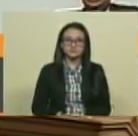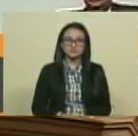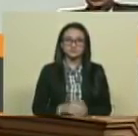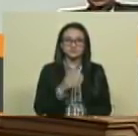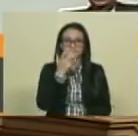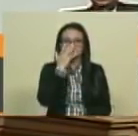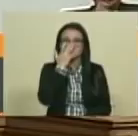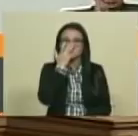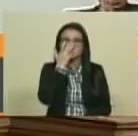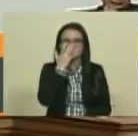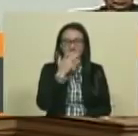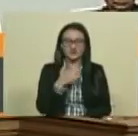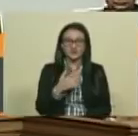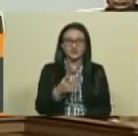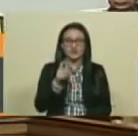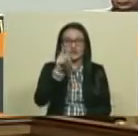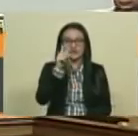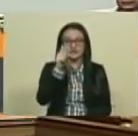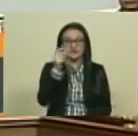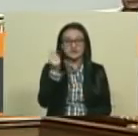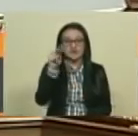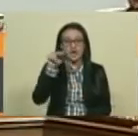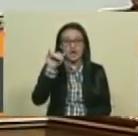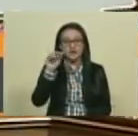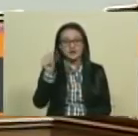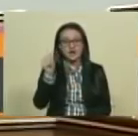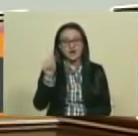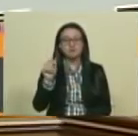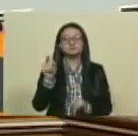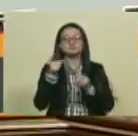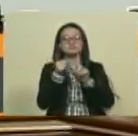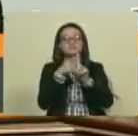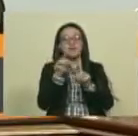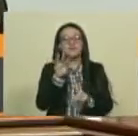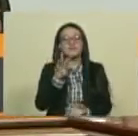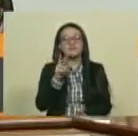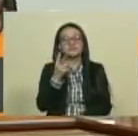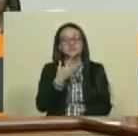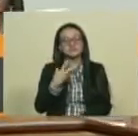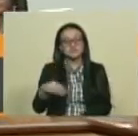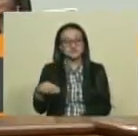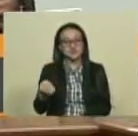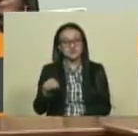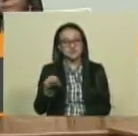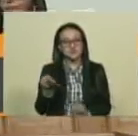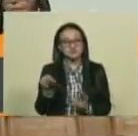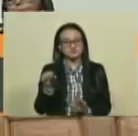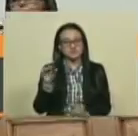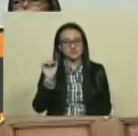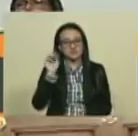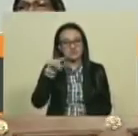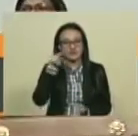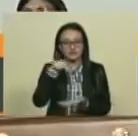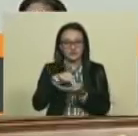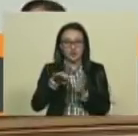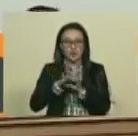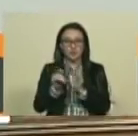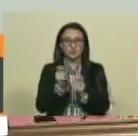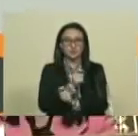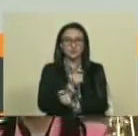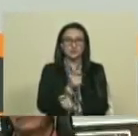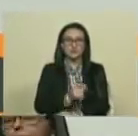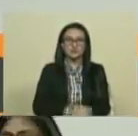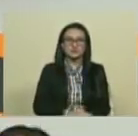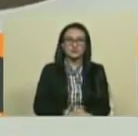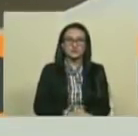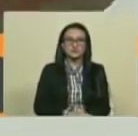Ciudadana Tania Díaz, primera vicepresidenta de la Asamblea Nacional Constituyente. Ciudadano